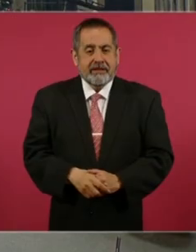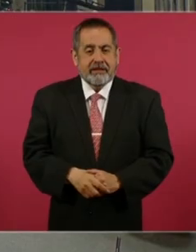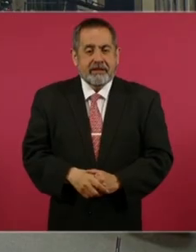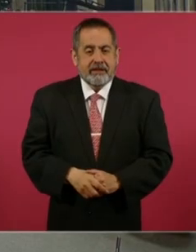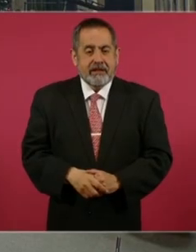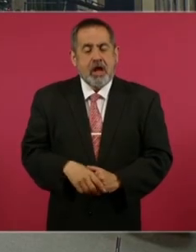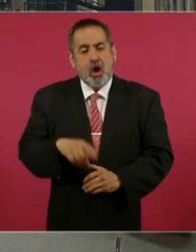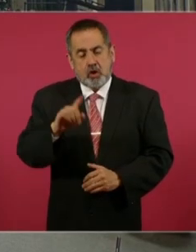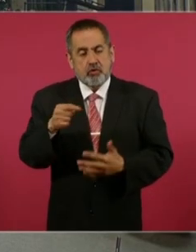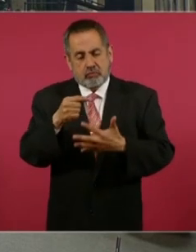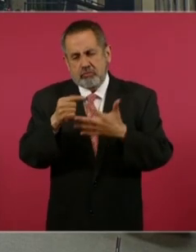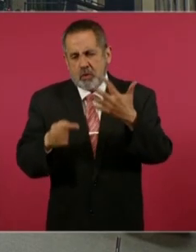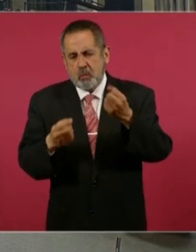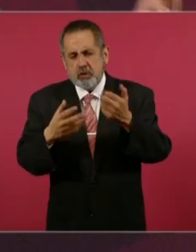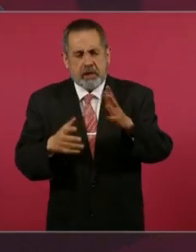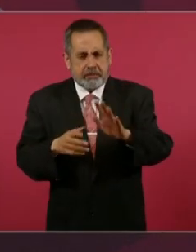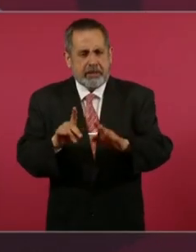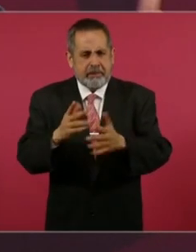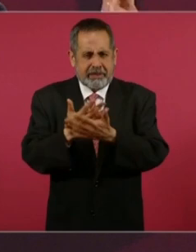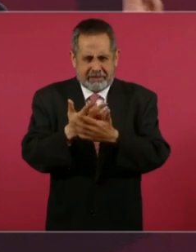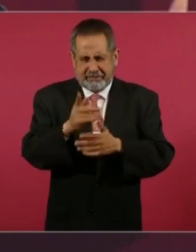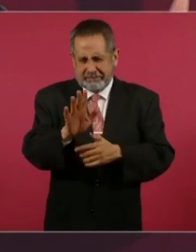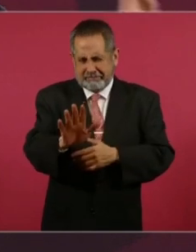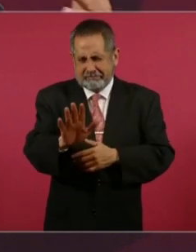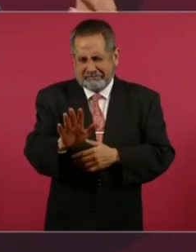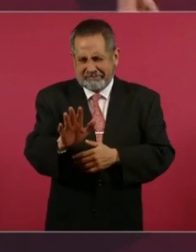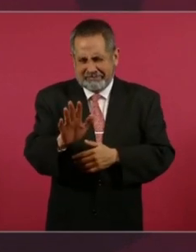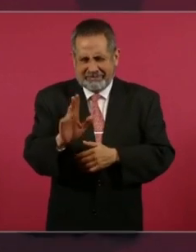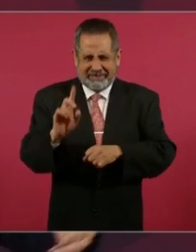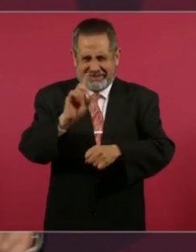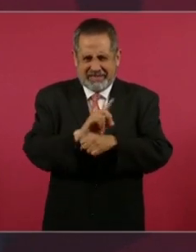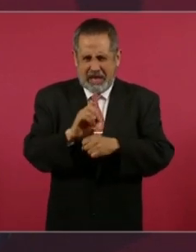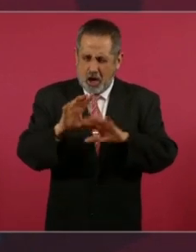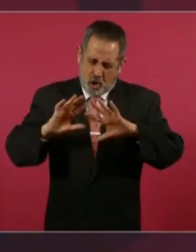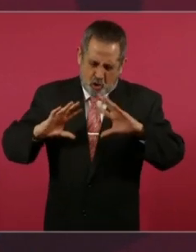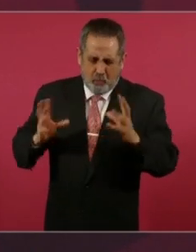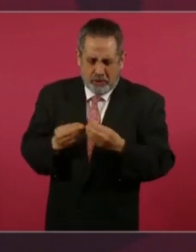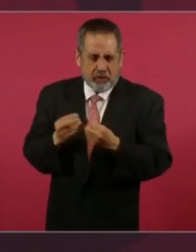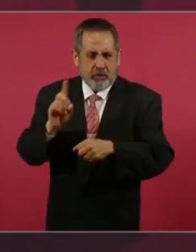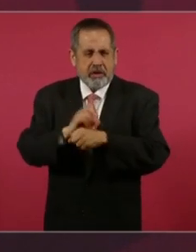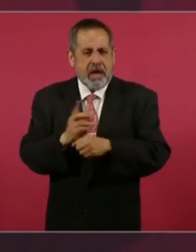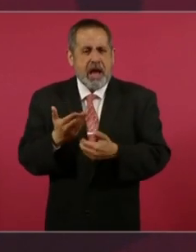Son varias, pero vamos a esperarnos, ¿no? A que estén todos.